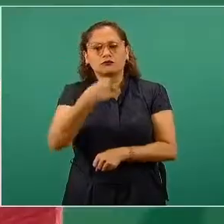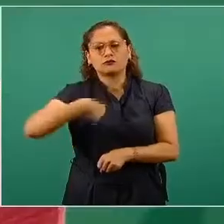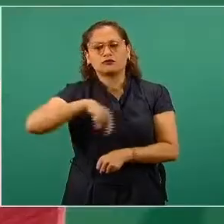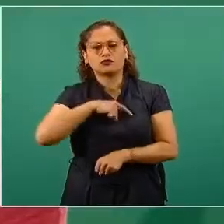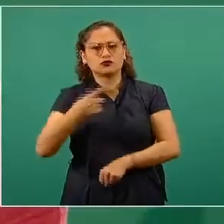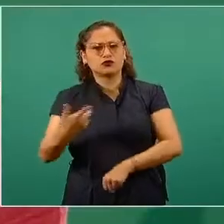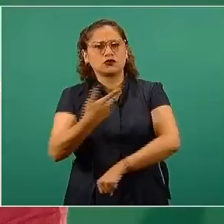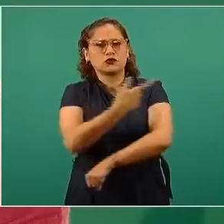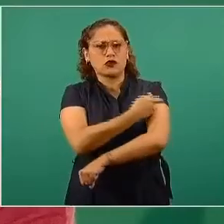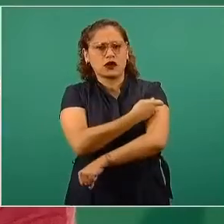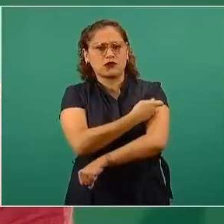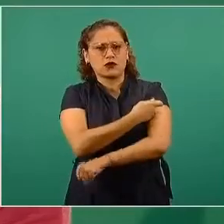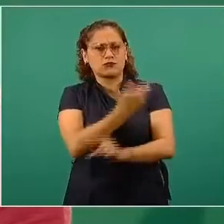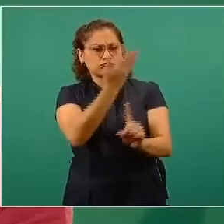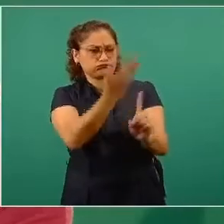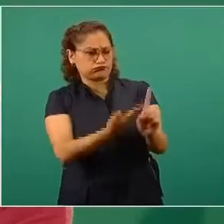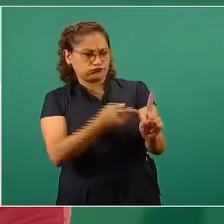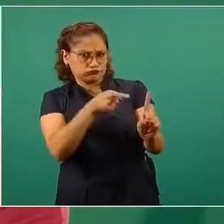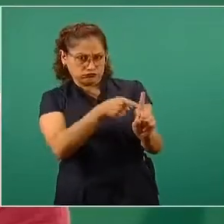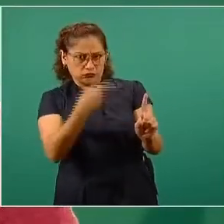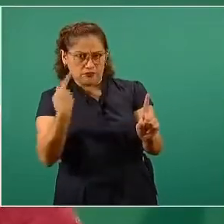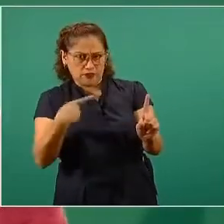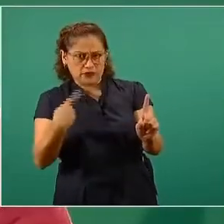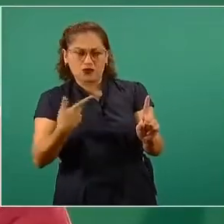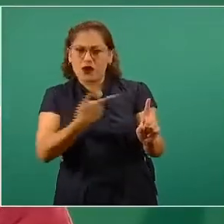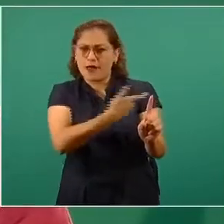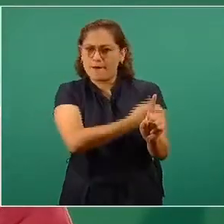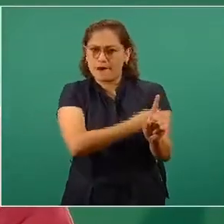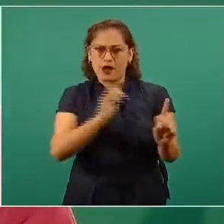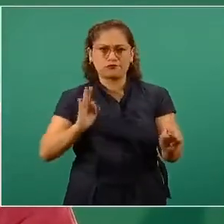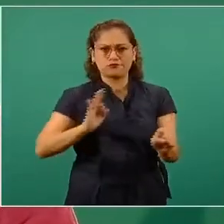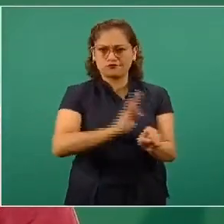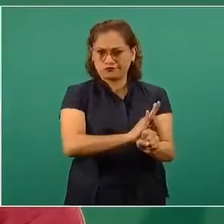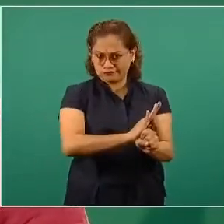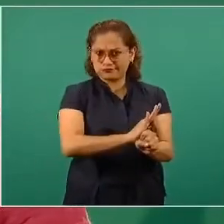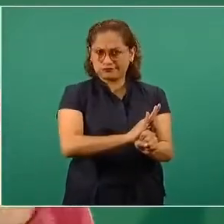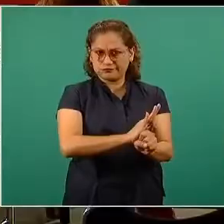protegiendo a cada persona. La persona que es vacunada queda protegida.